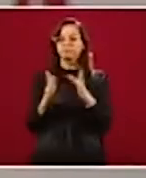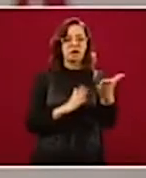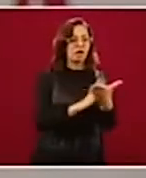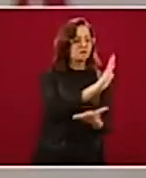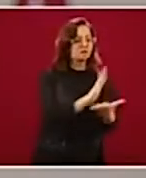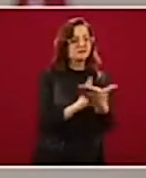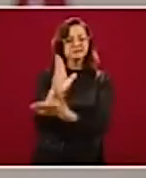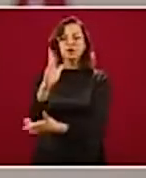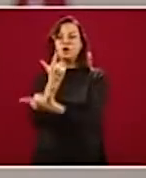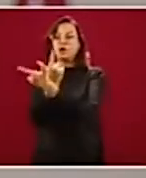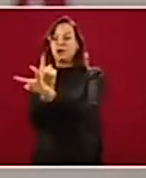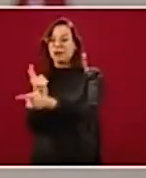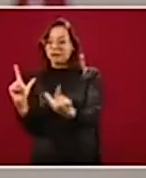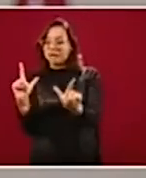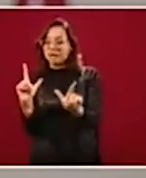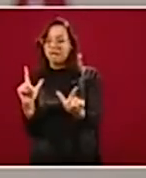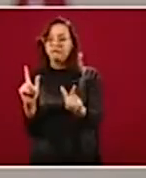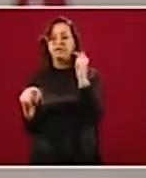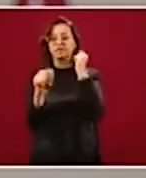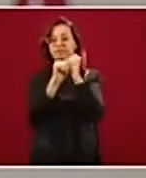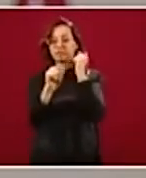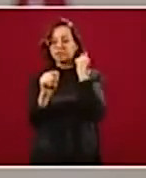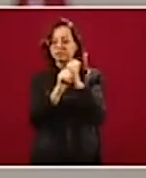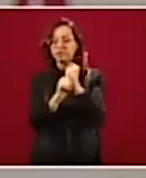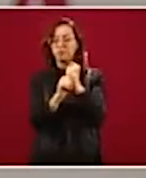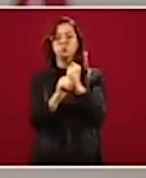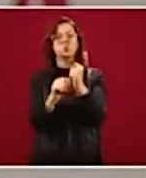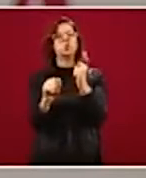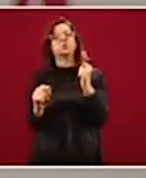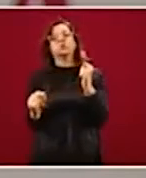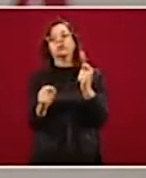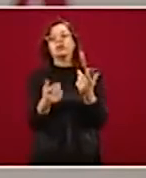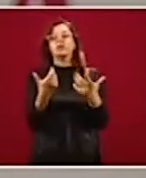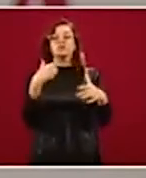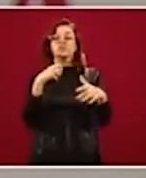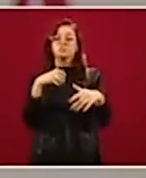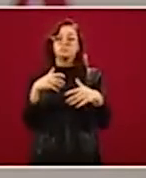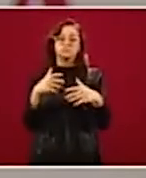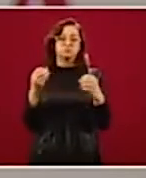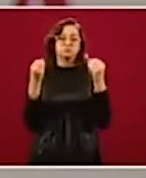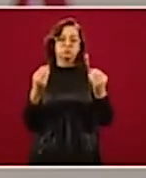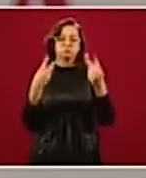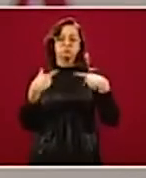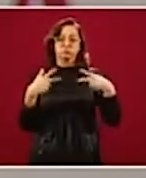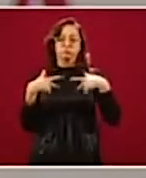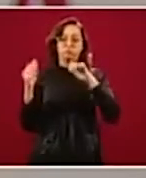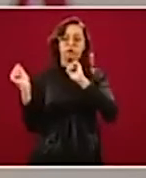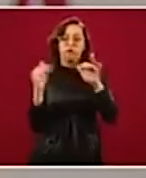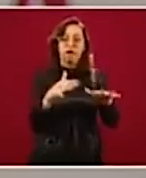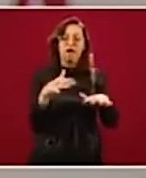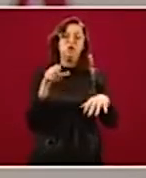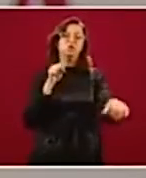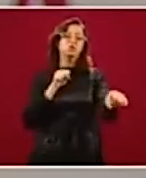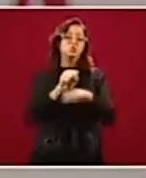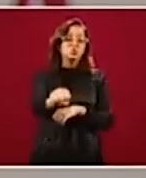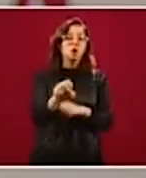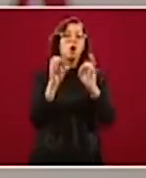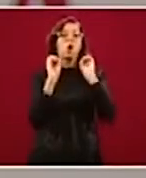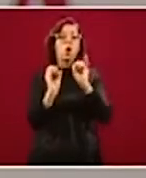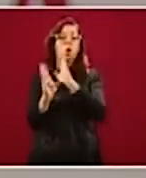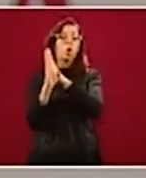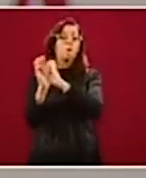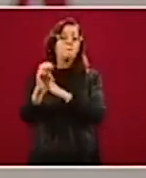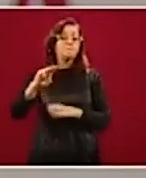libre, tanto en transporte masivo como es el suburbano o los mexibuses, o también por